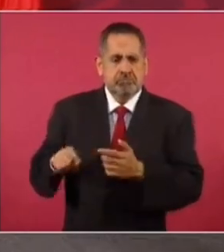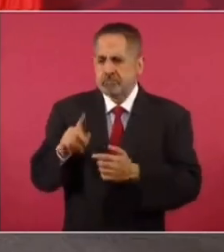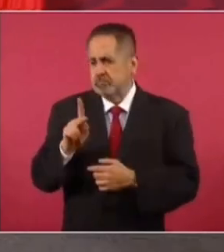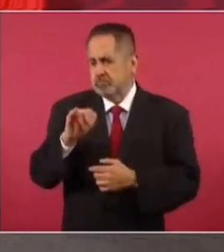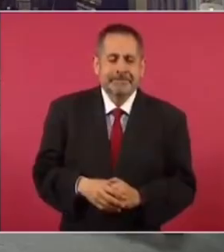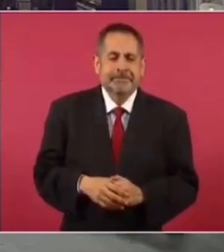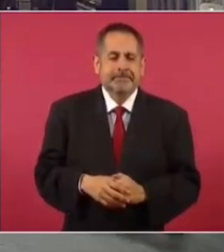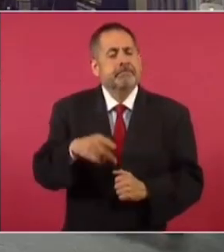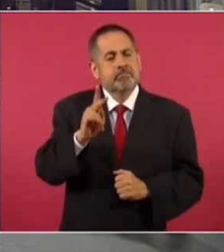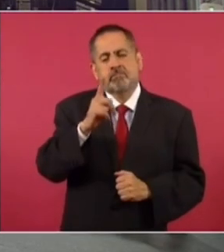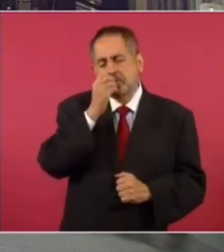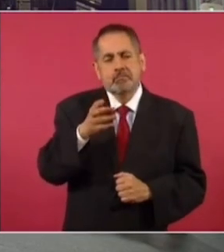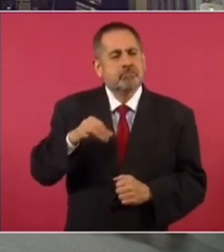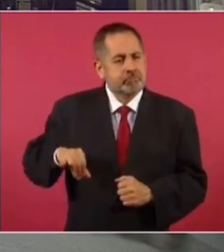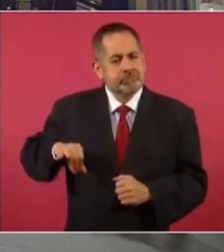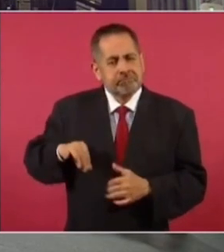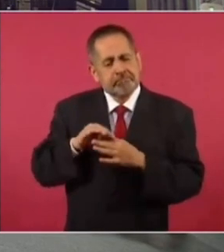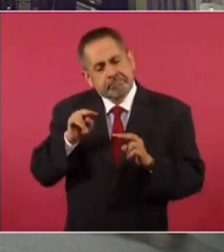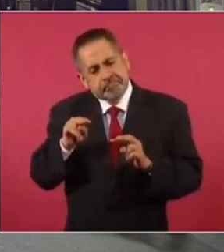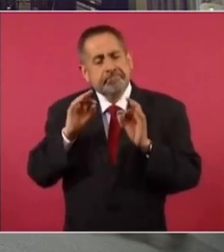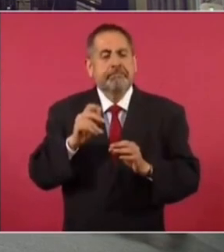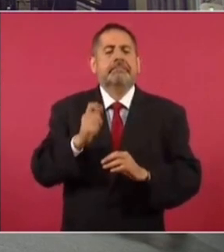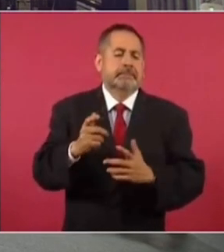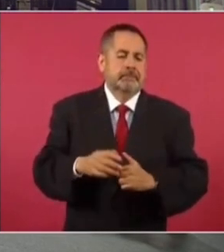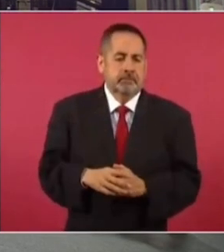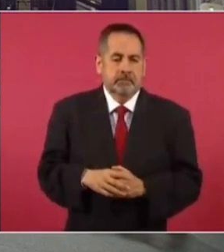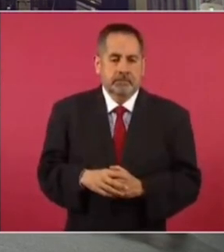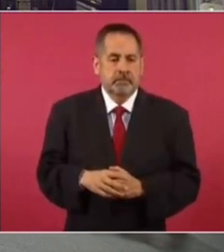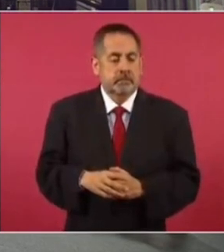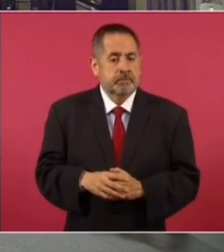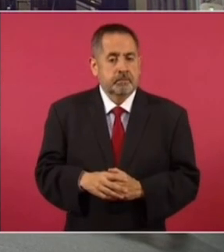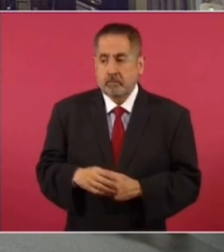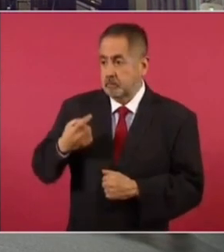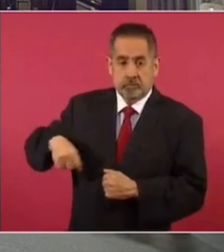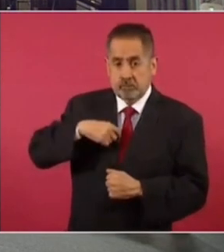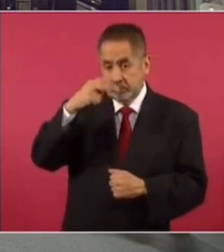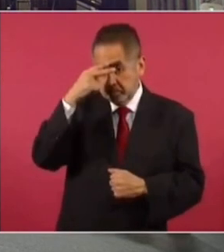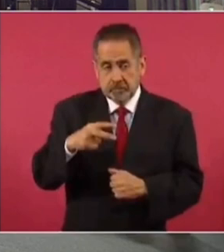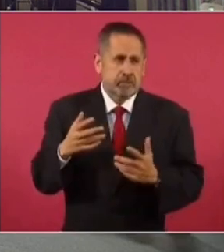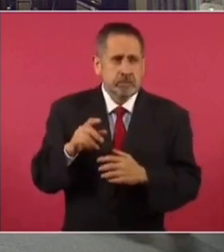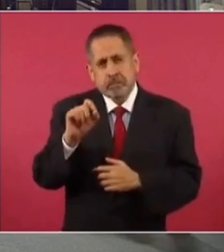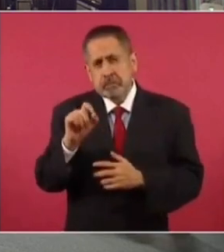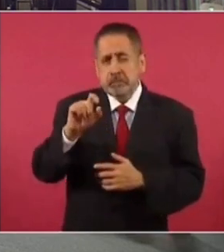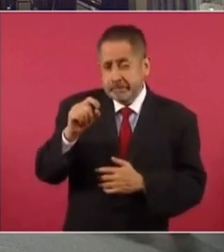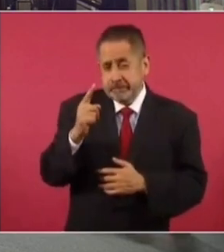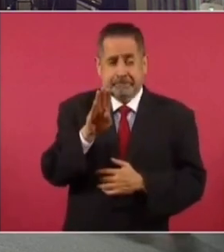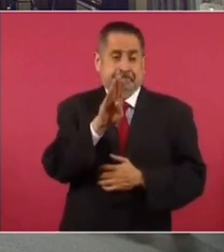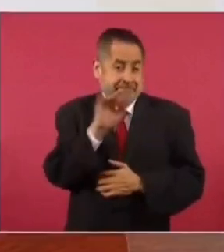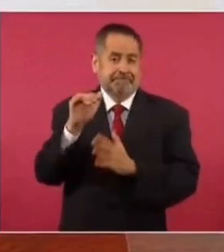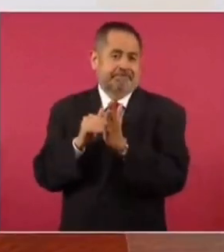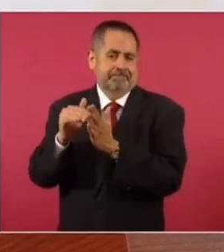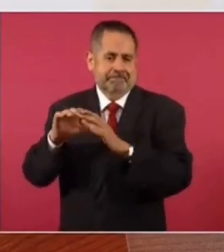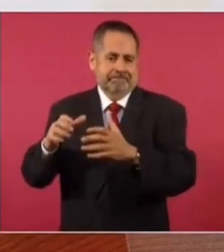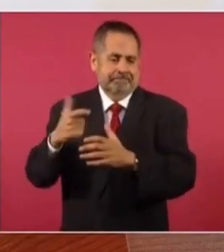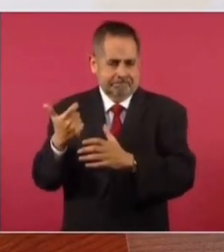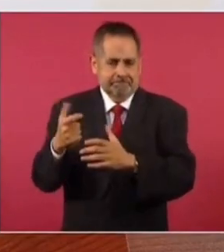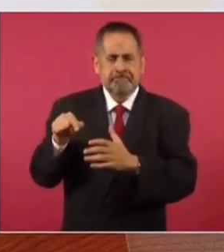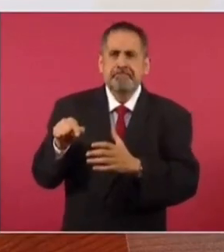del Producto Interno Bruto. Pero lo interesante es que nosotros, de esos 20, 21 billones de